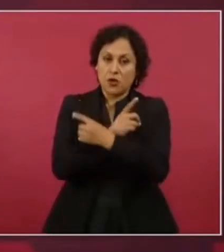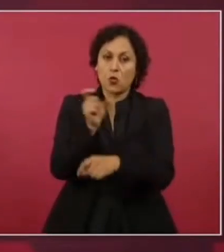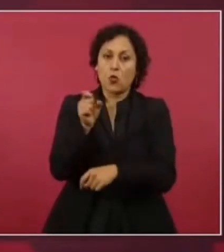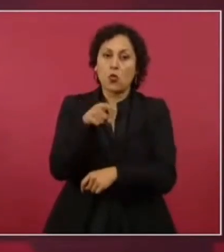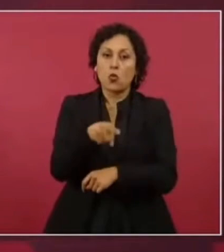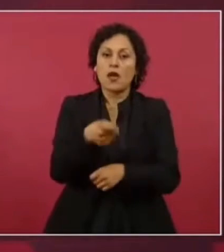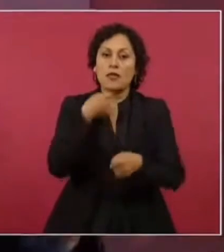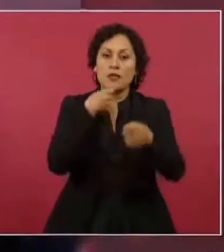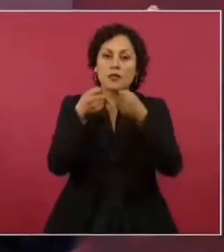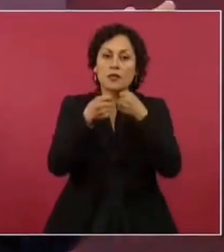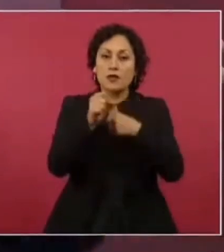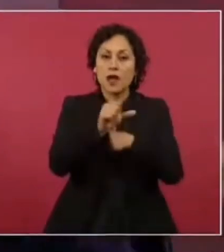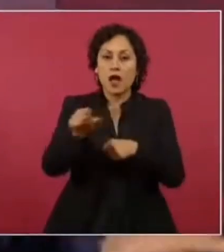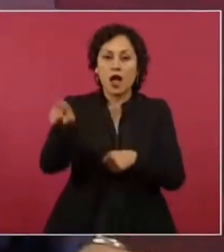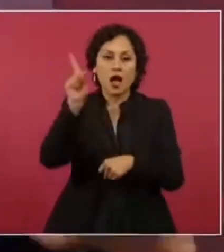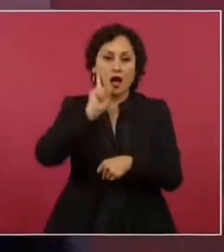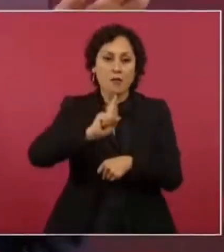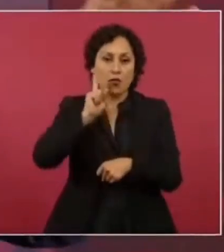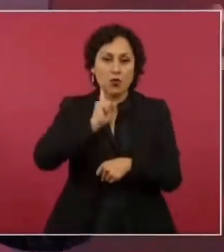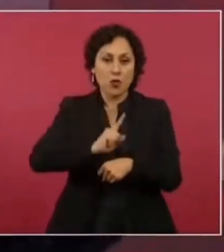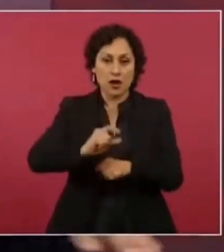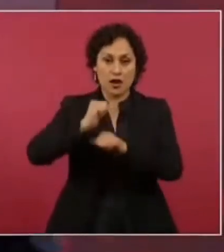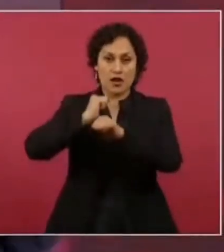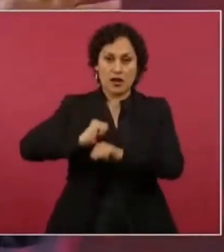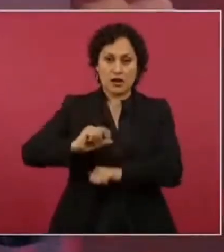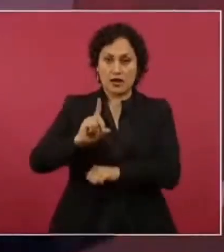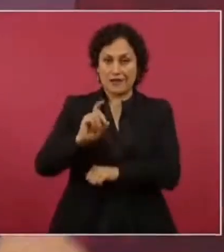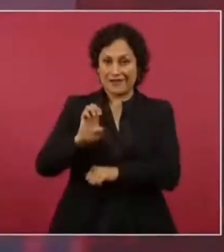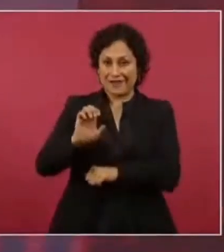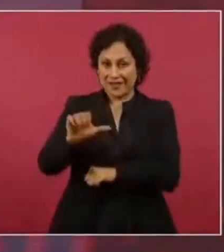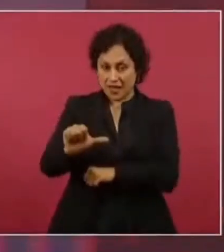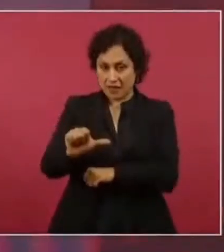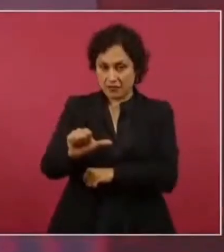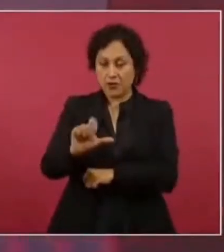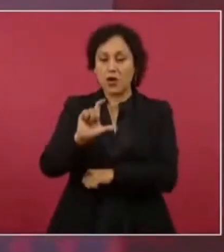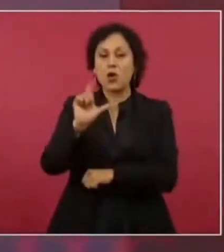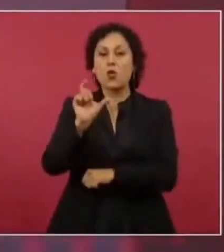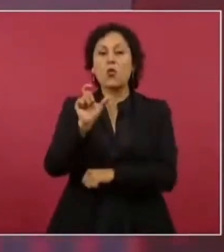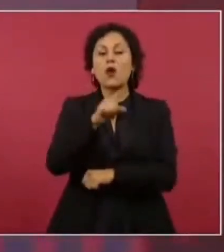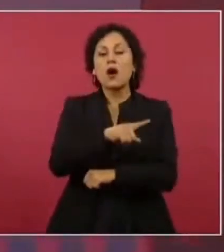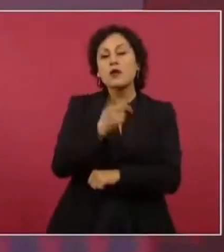que habló de que le estaban preguntando sobre